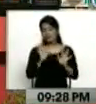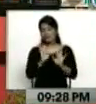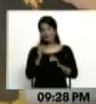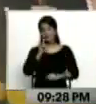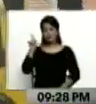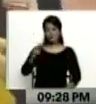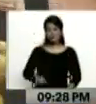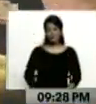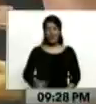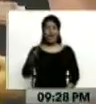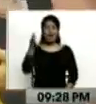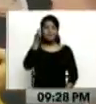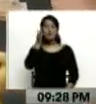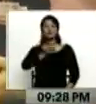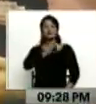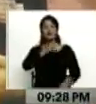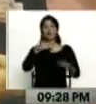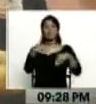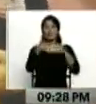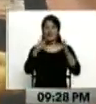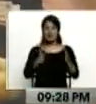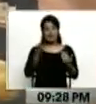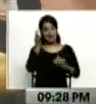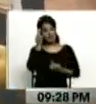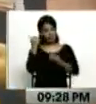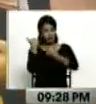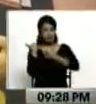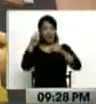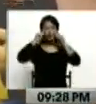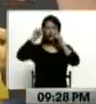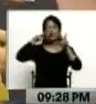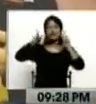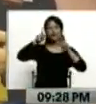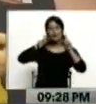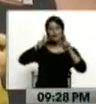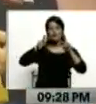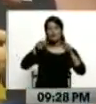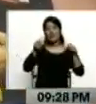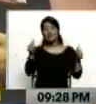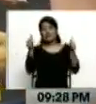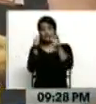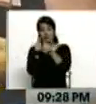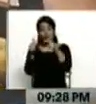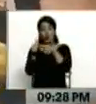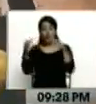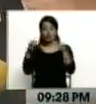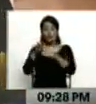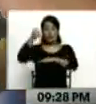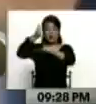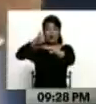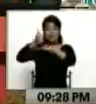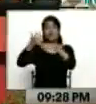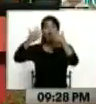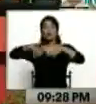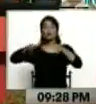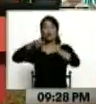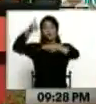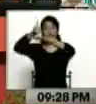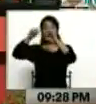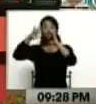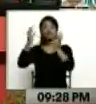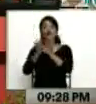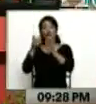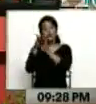aquí está la señora ministra con el jefe de la cómo se llama esto de de la Organización Mundial de turismo